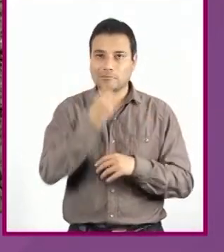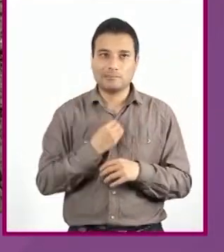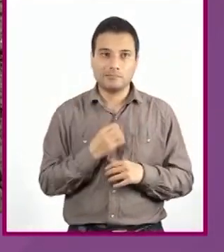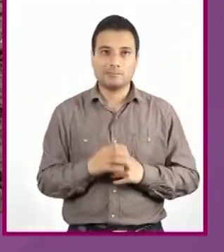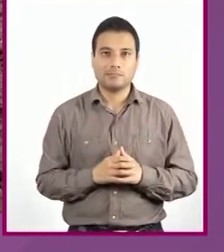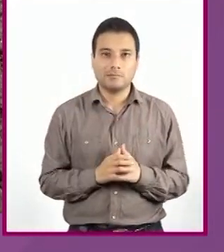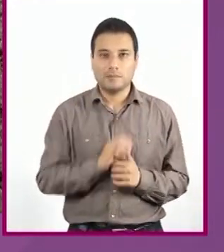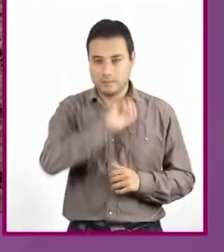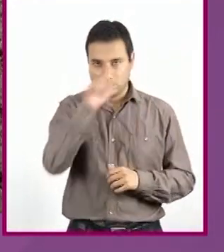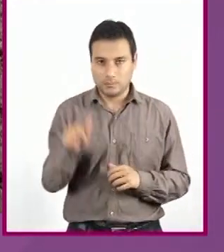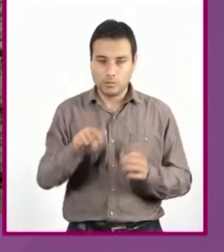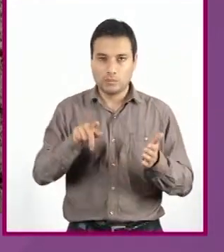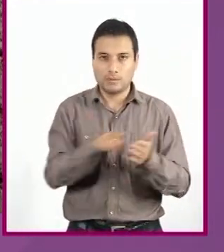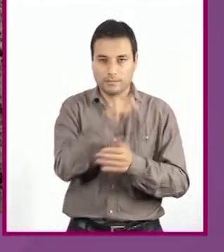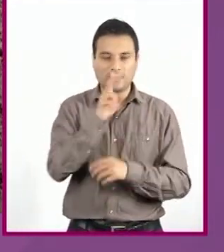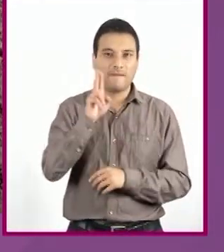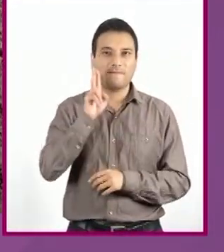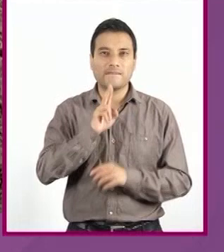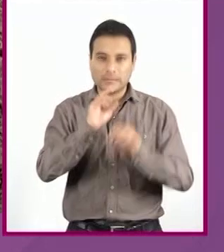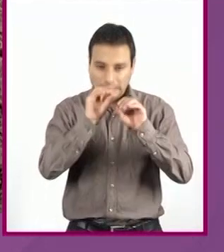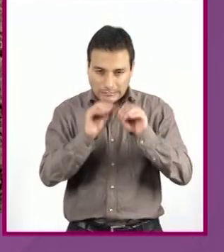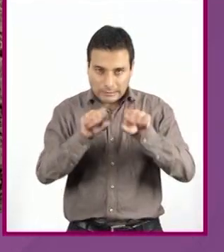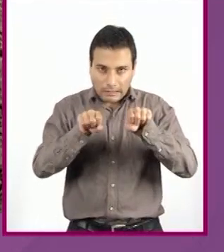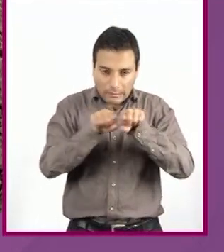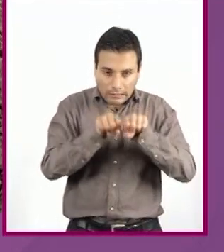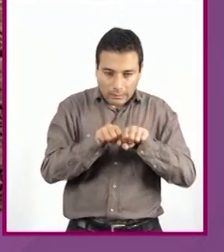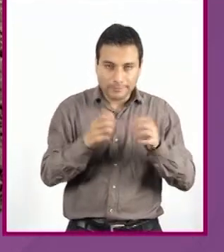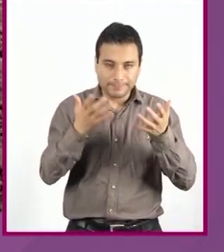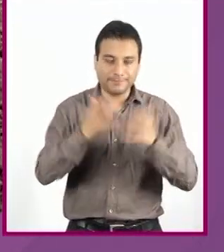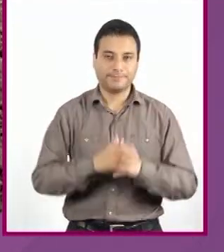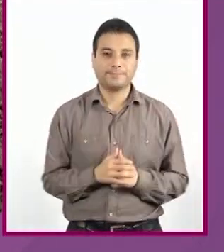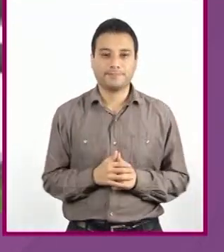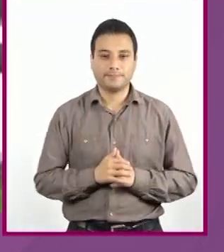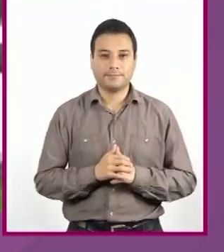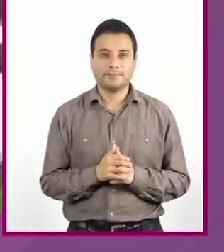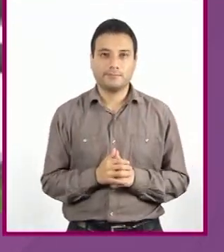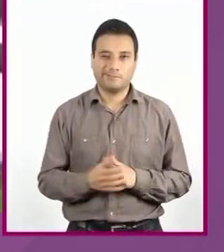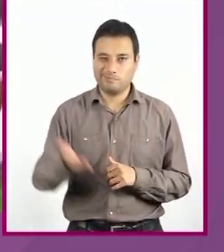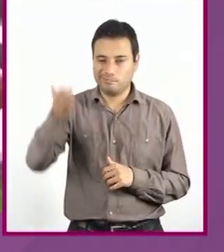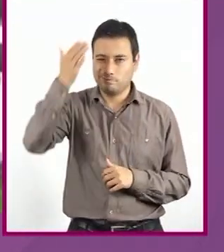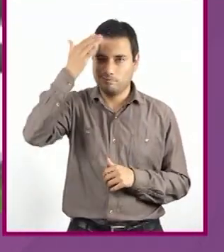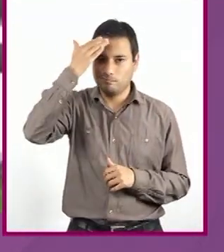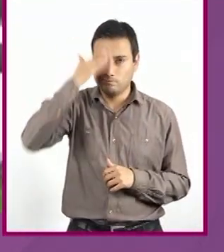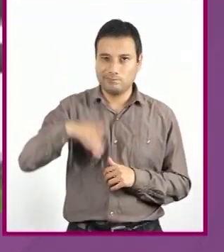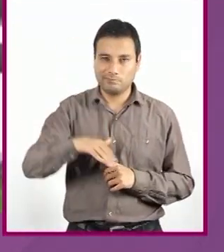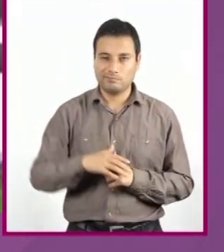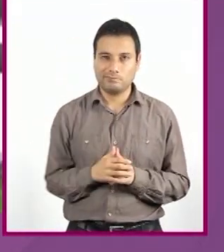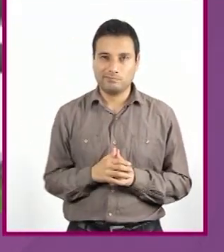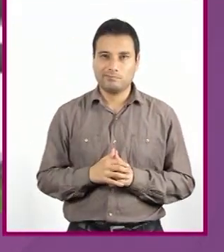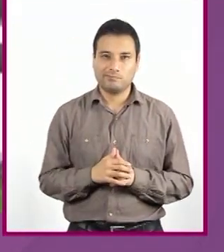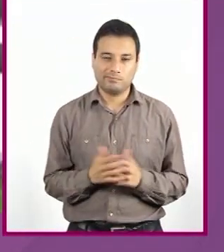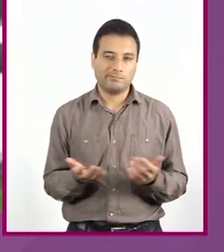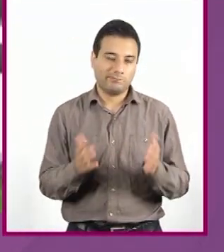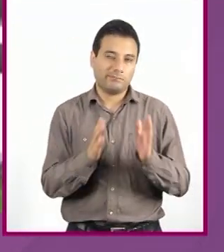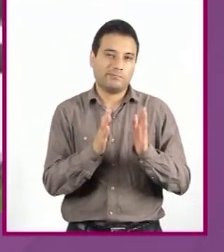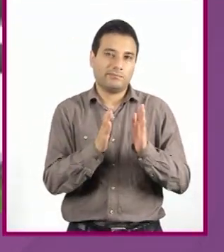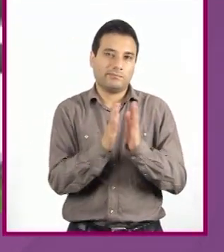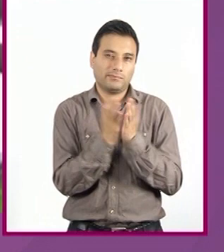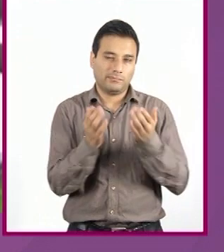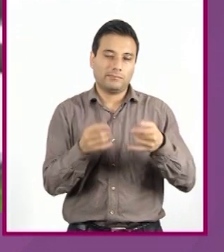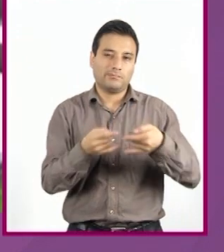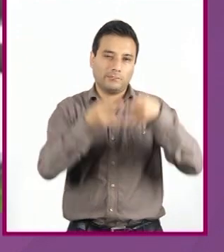las unimos y está completita. Generalmente sabemos, por la bibliografía existente, que estos